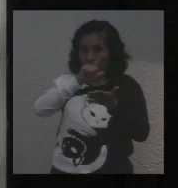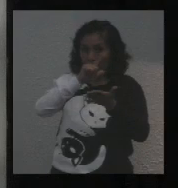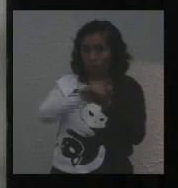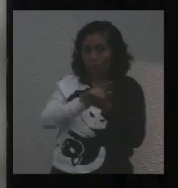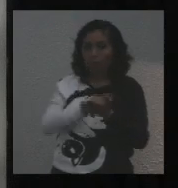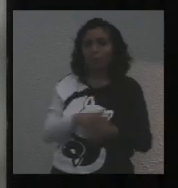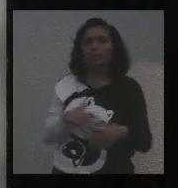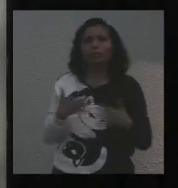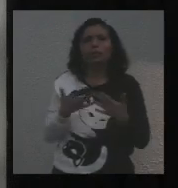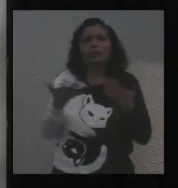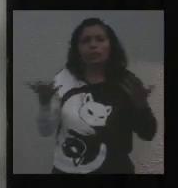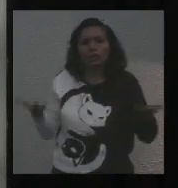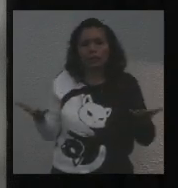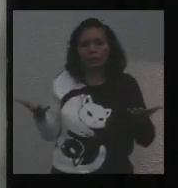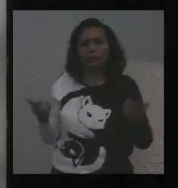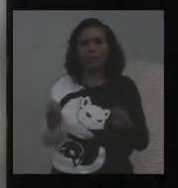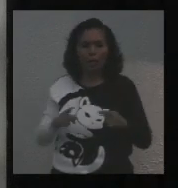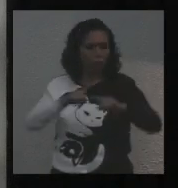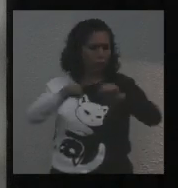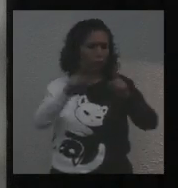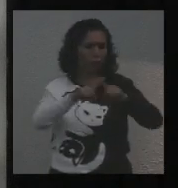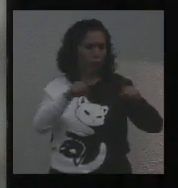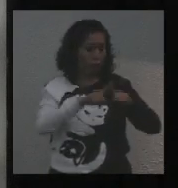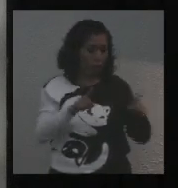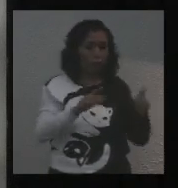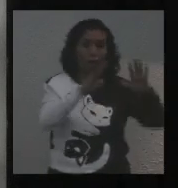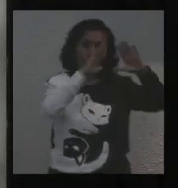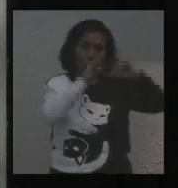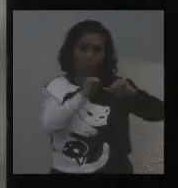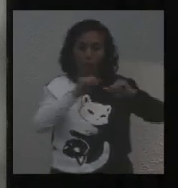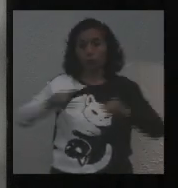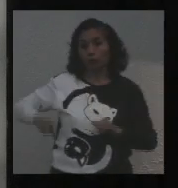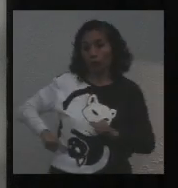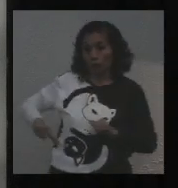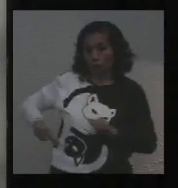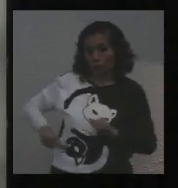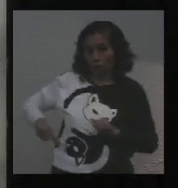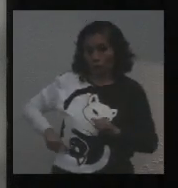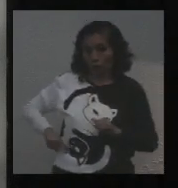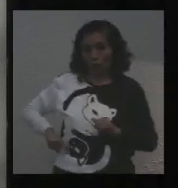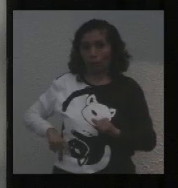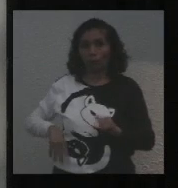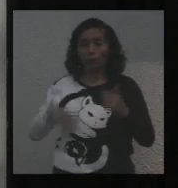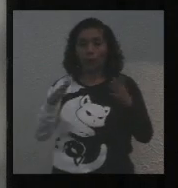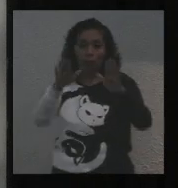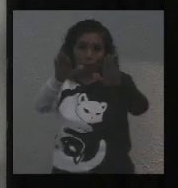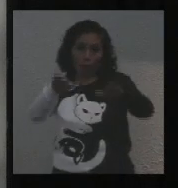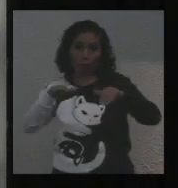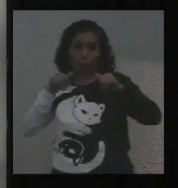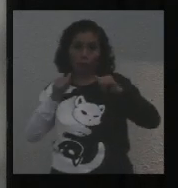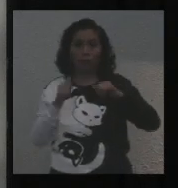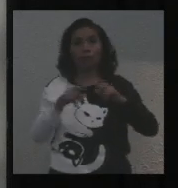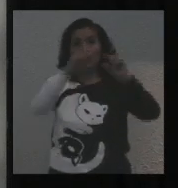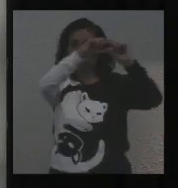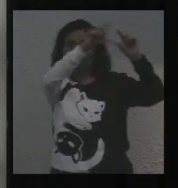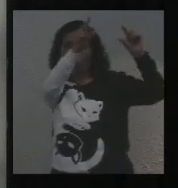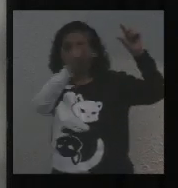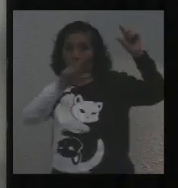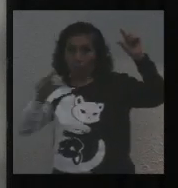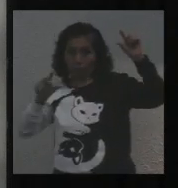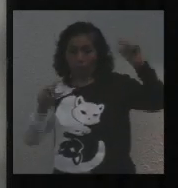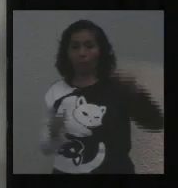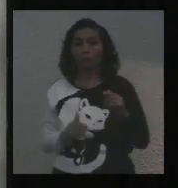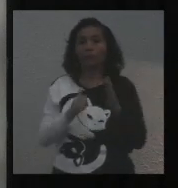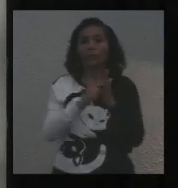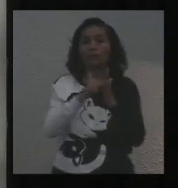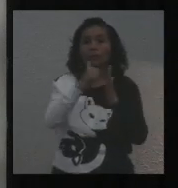se aplicarán en lo conducente las disposiciones del Reglamento para el Gobierno Interior del Congreso General de los Estados Unidos Mexicanos.